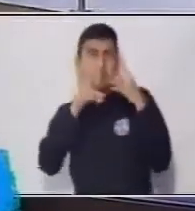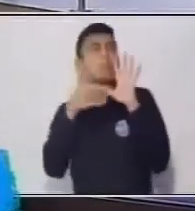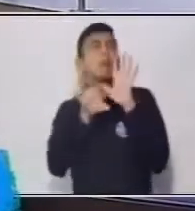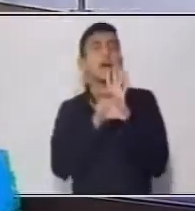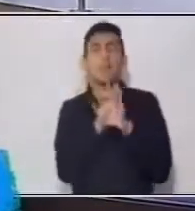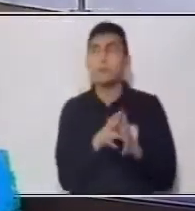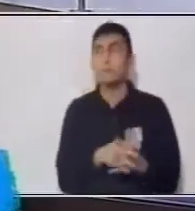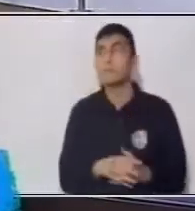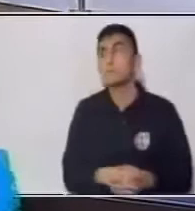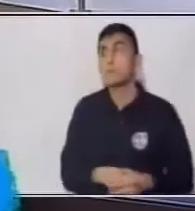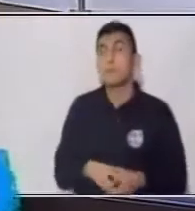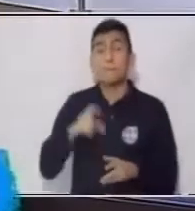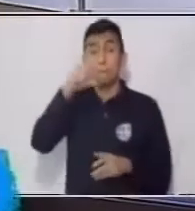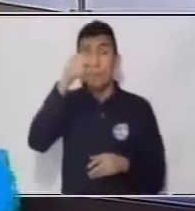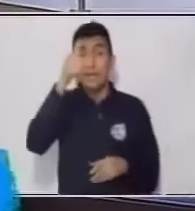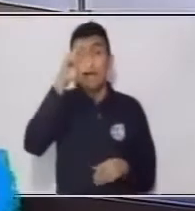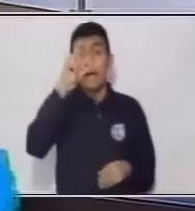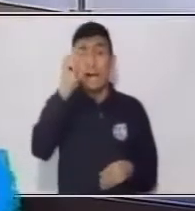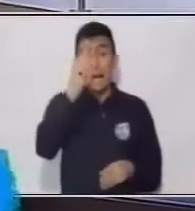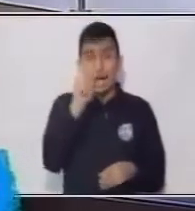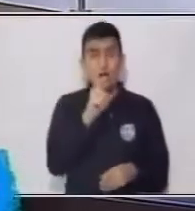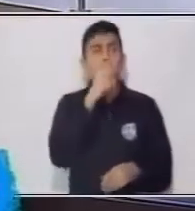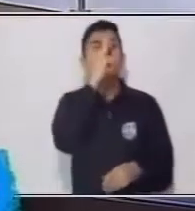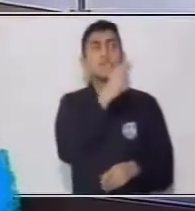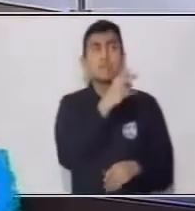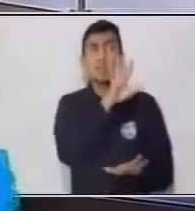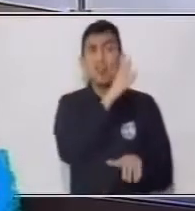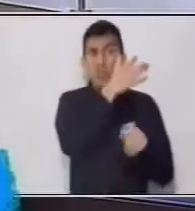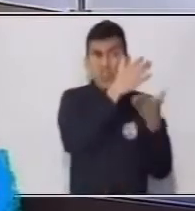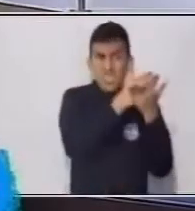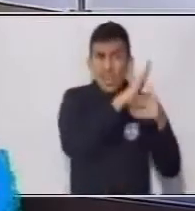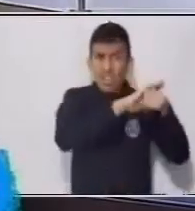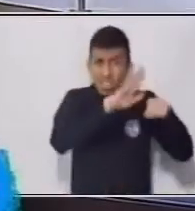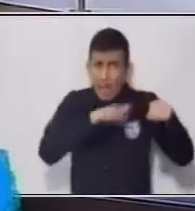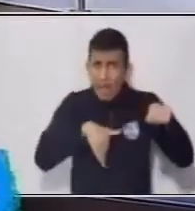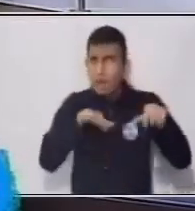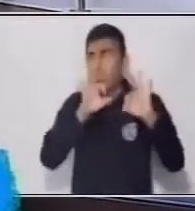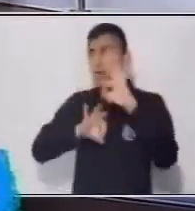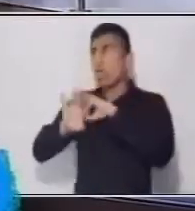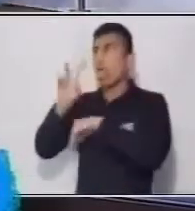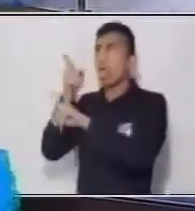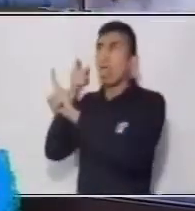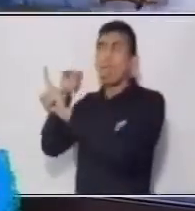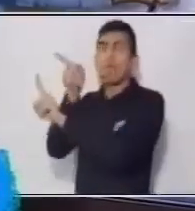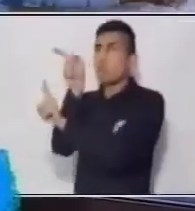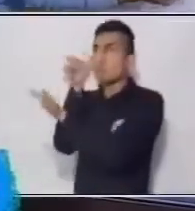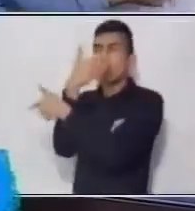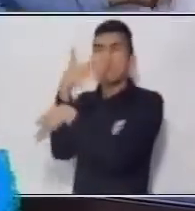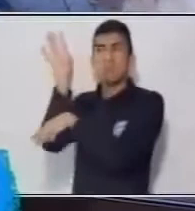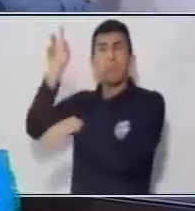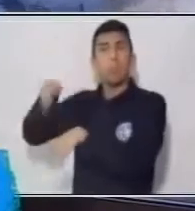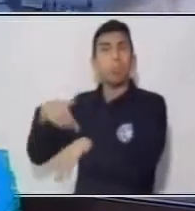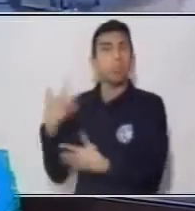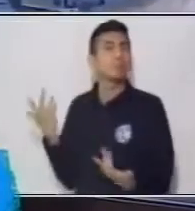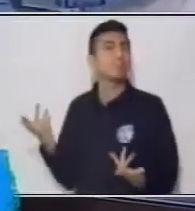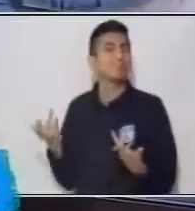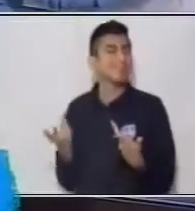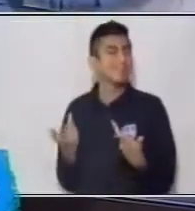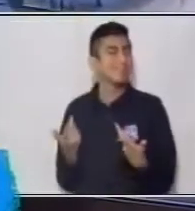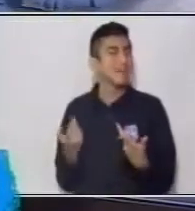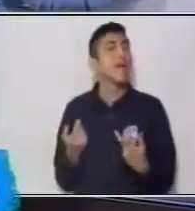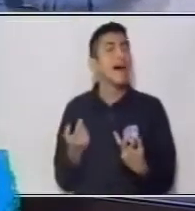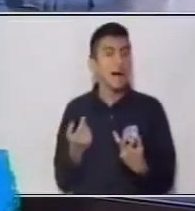ejemplo, Carlos siempre o llega tarde o directamente no viene. Tenemos los